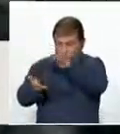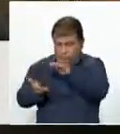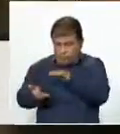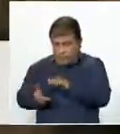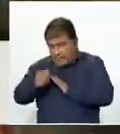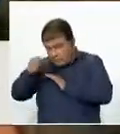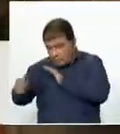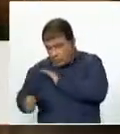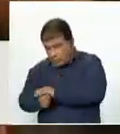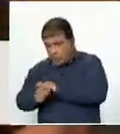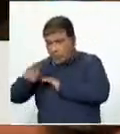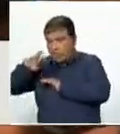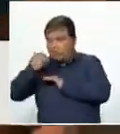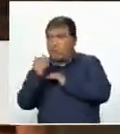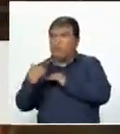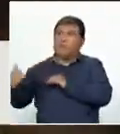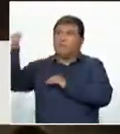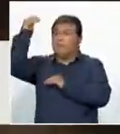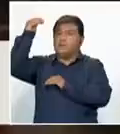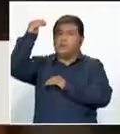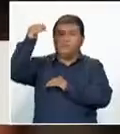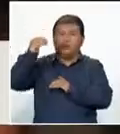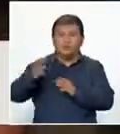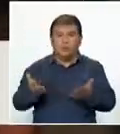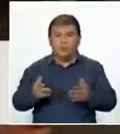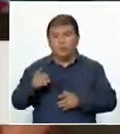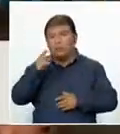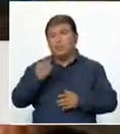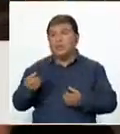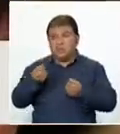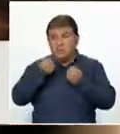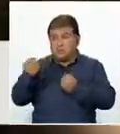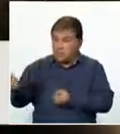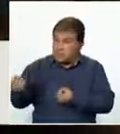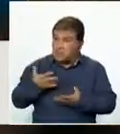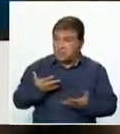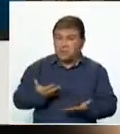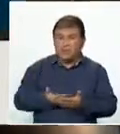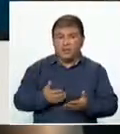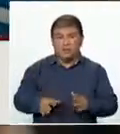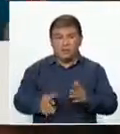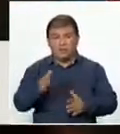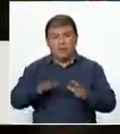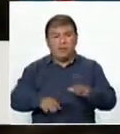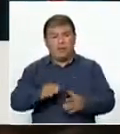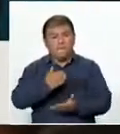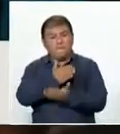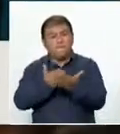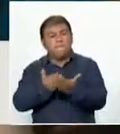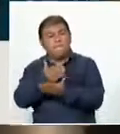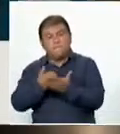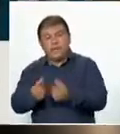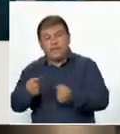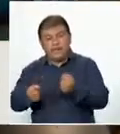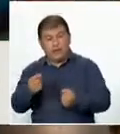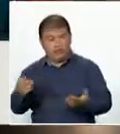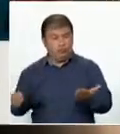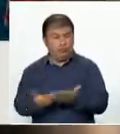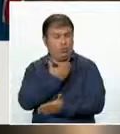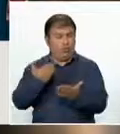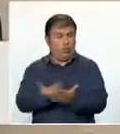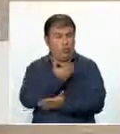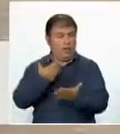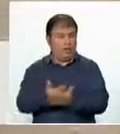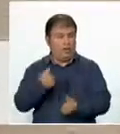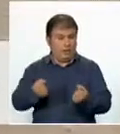escondido en el segundo piso de esta galería, donde nos están informando lo que han encontrado. son autopartes modernas de